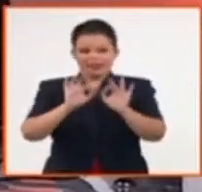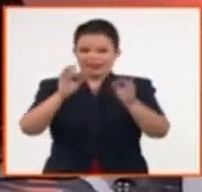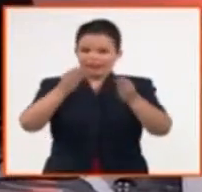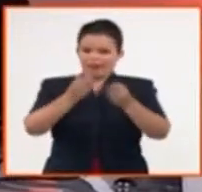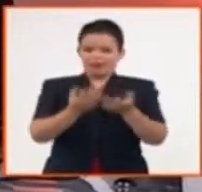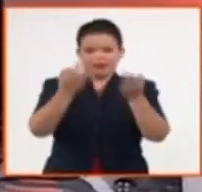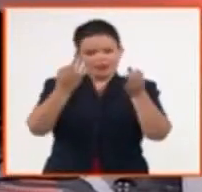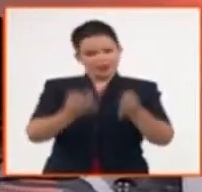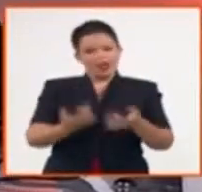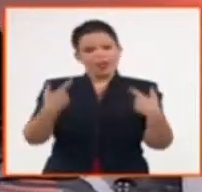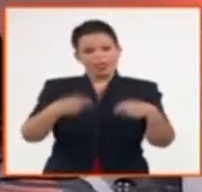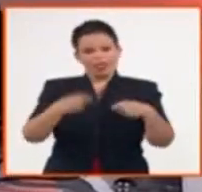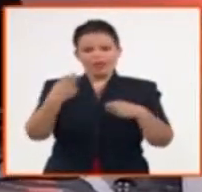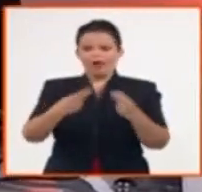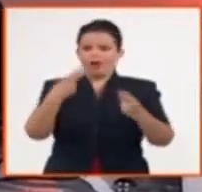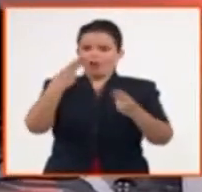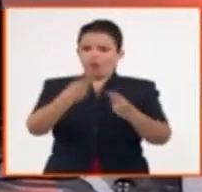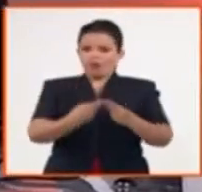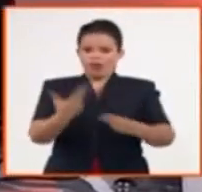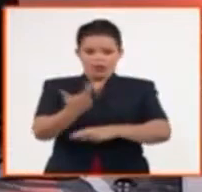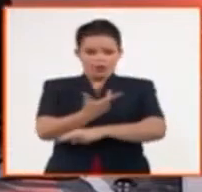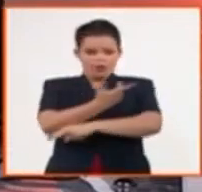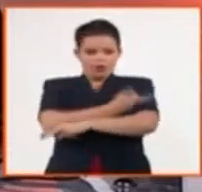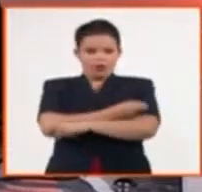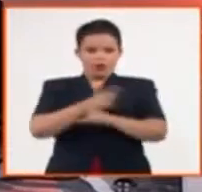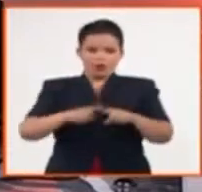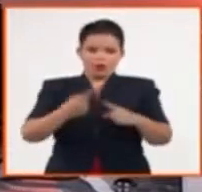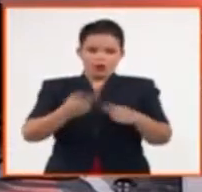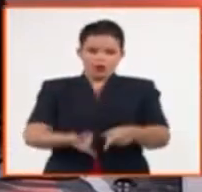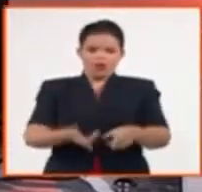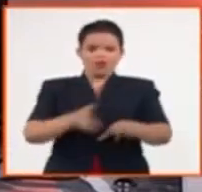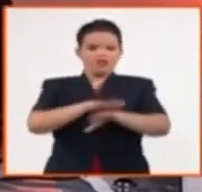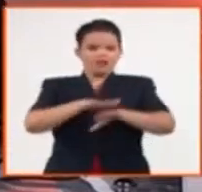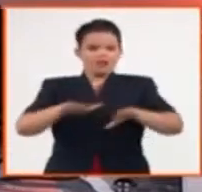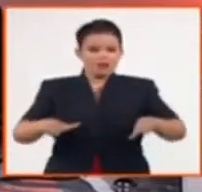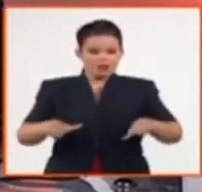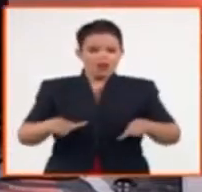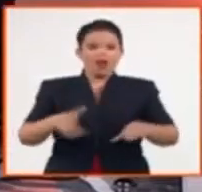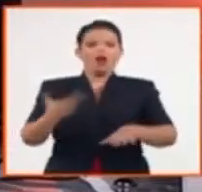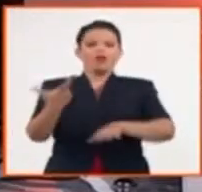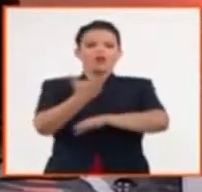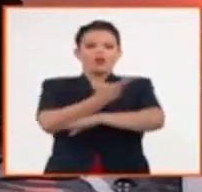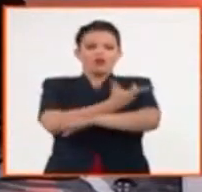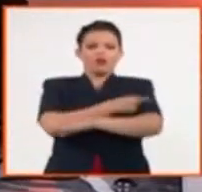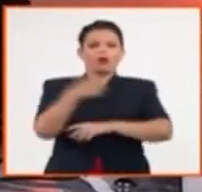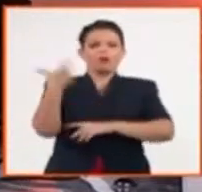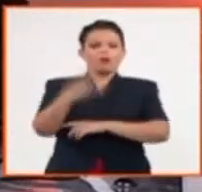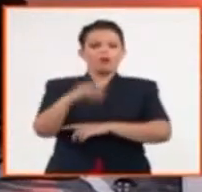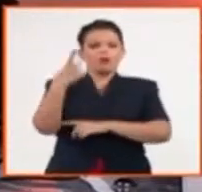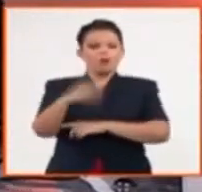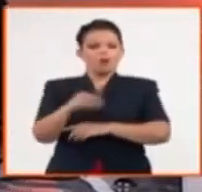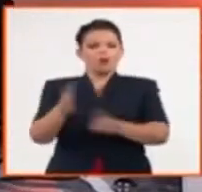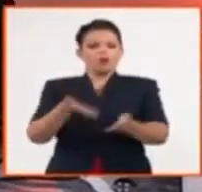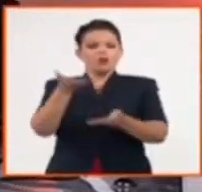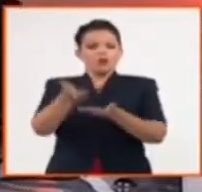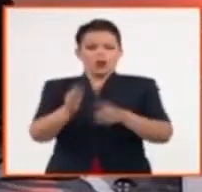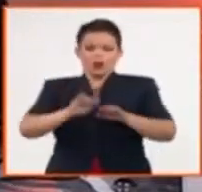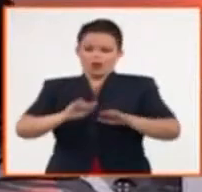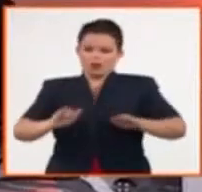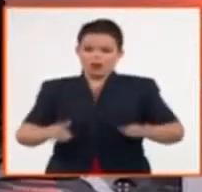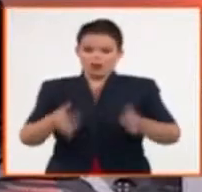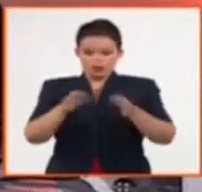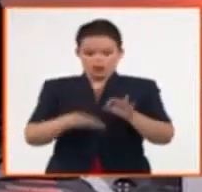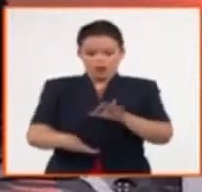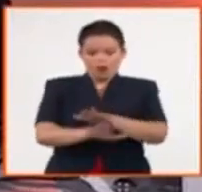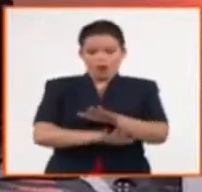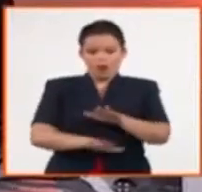nuestras vacunas que han sido probadas antes en millones de niños, porque la base tecnológica de ellas es precisamente la base tecnológica de muchas de las